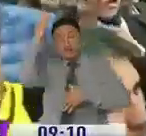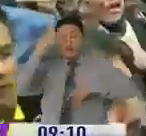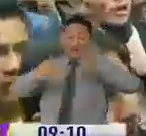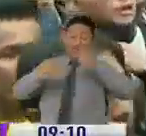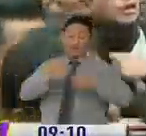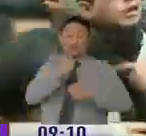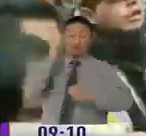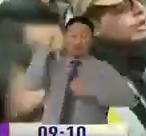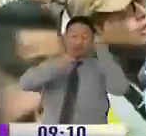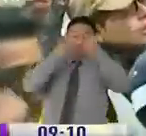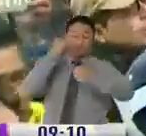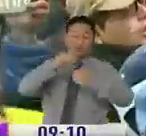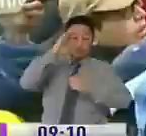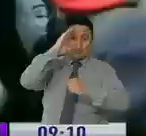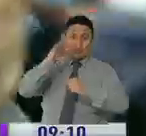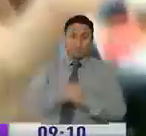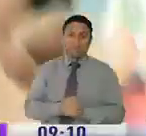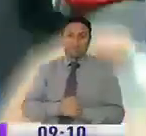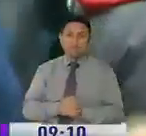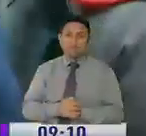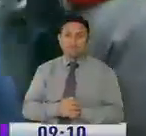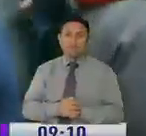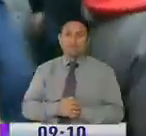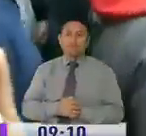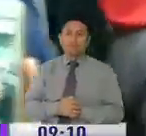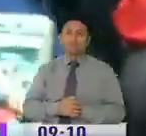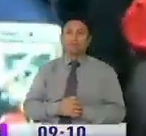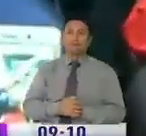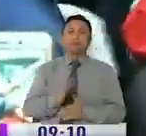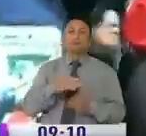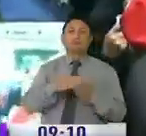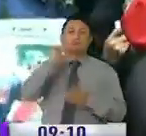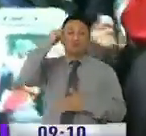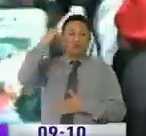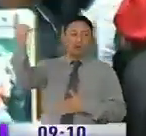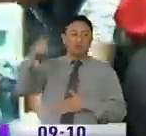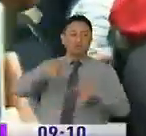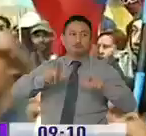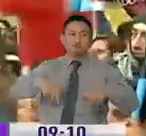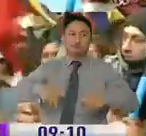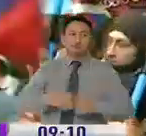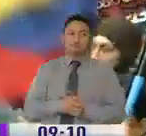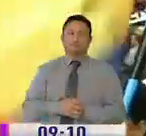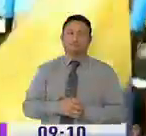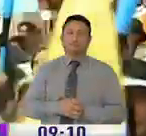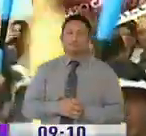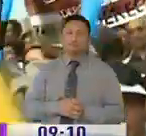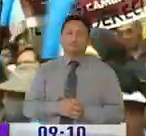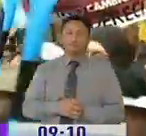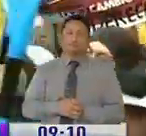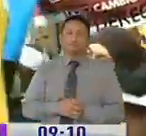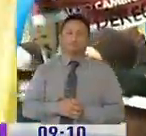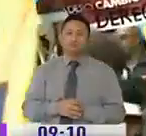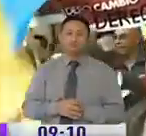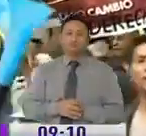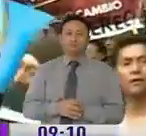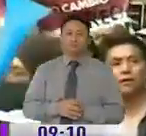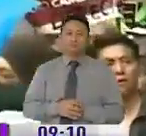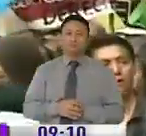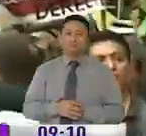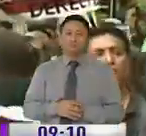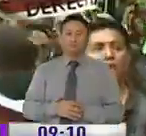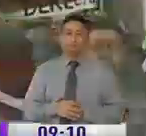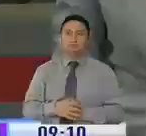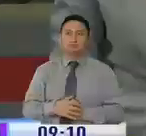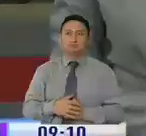prensa y agresiones al personal policial marcaron también esta protesta en contra del gobierno de Lenín Moreno. Con imágenes de Hernán Guano, informó Javier